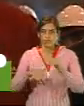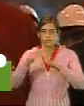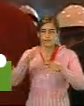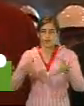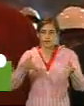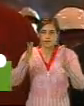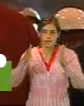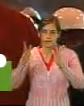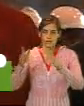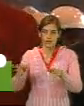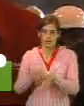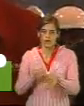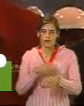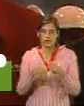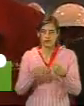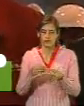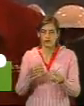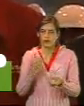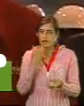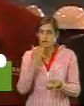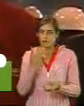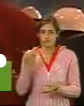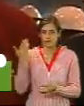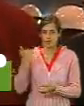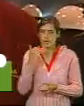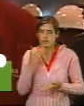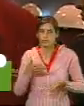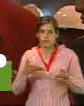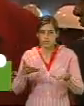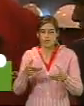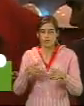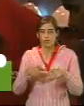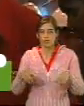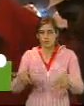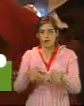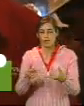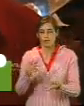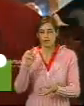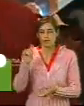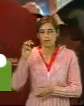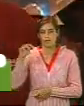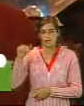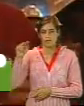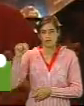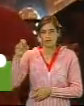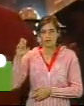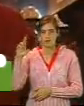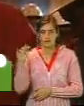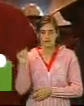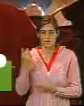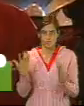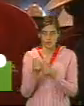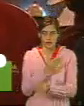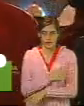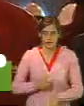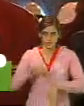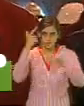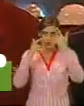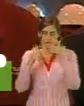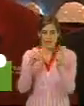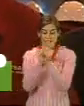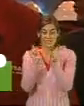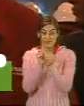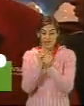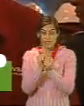del tipo que hicimos, entregamos recientemente con el presidente Chávez en La Limonera. Son elementos de acero